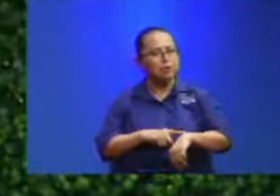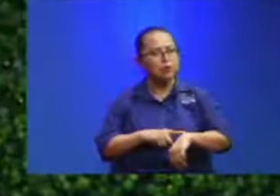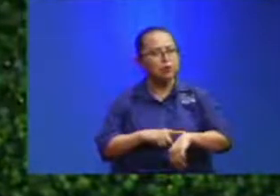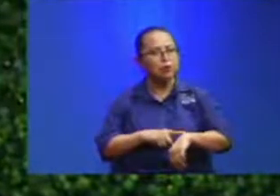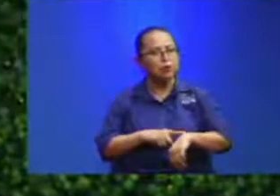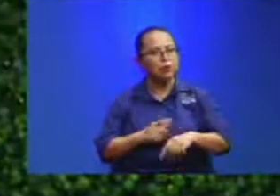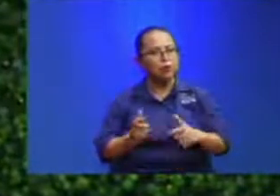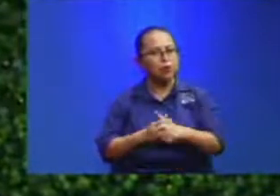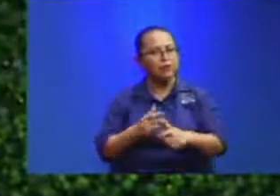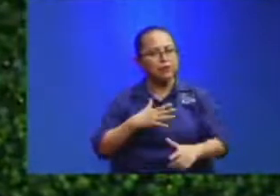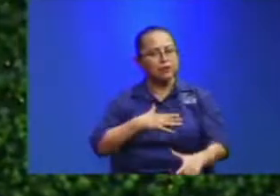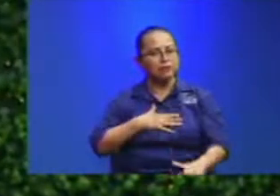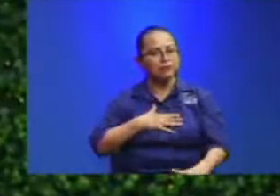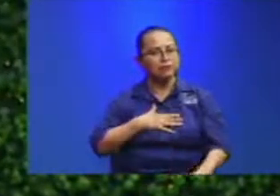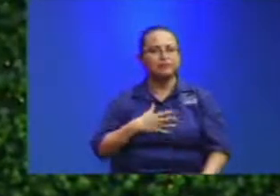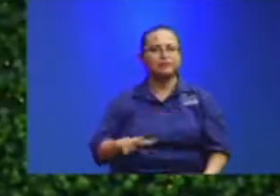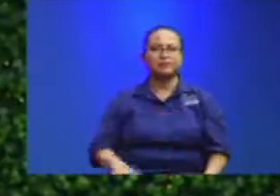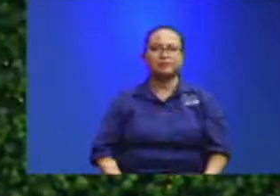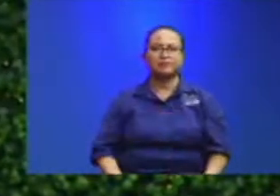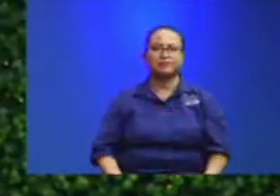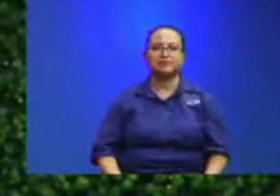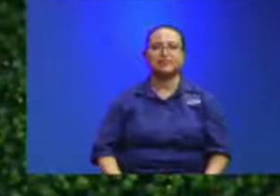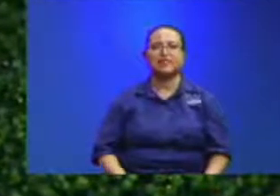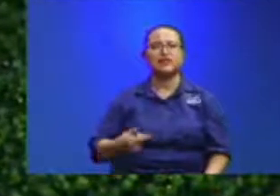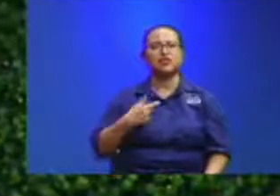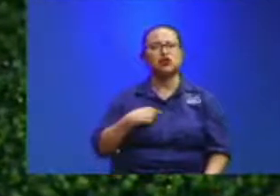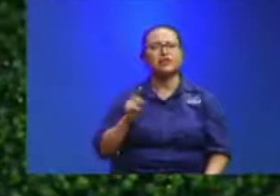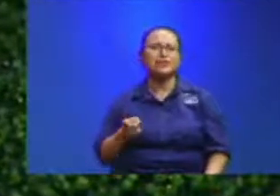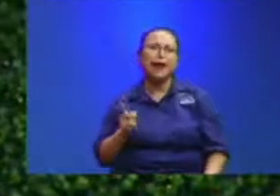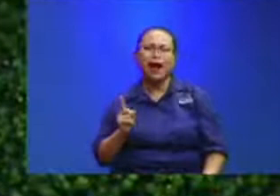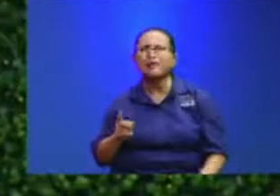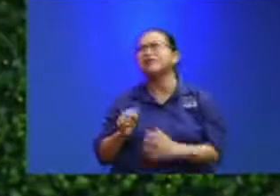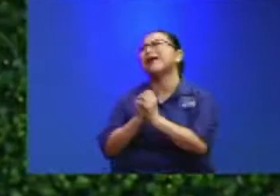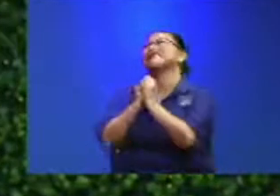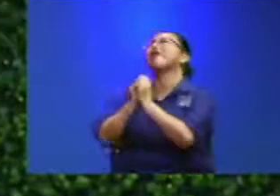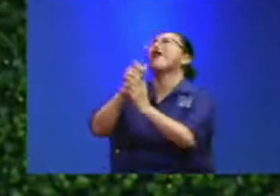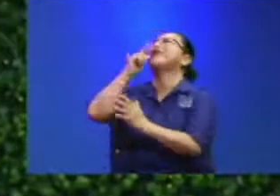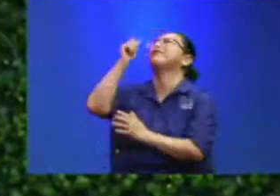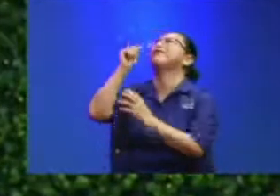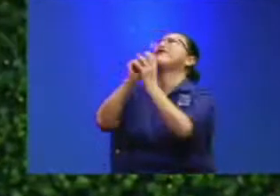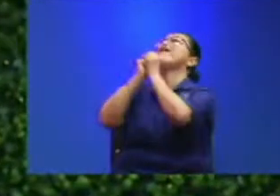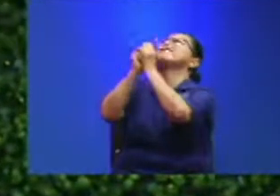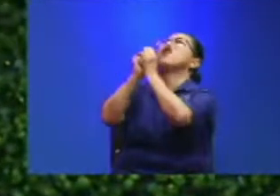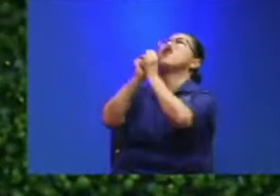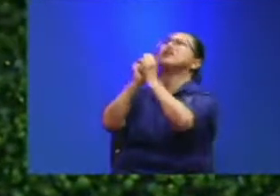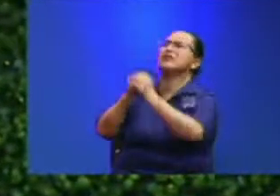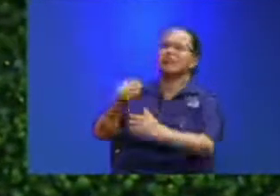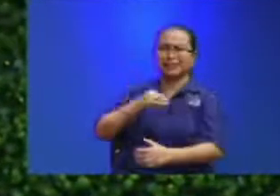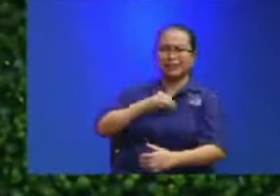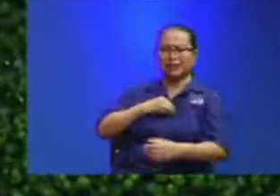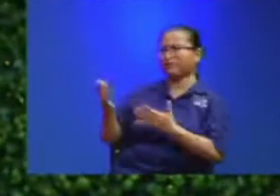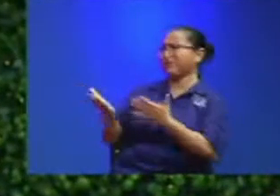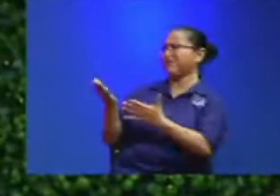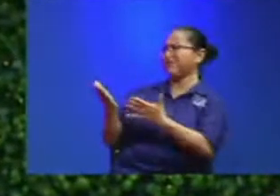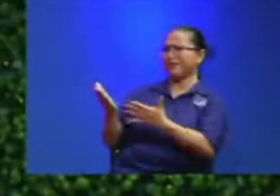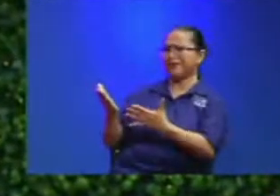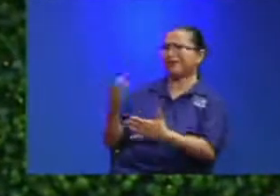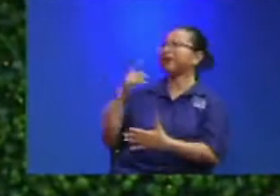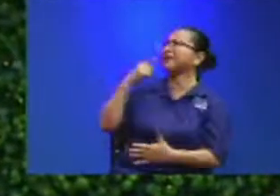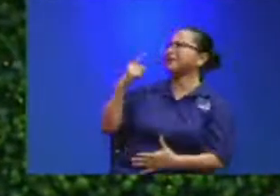bueno me no sé si me llamo y porque iba en el que estaba insistiendo señor yo te quiero servir sería hasta que el señor haga este